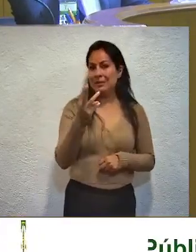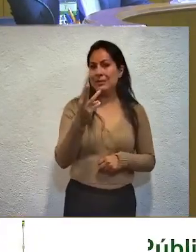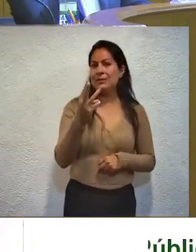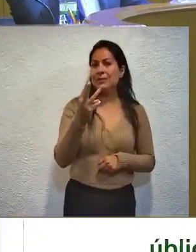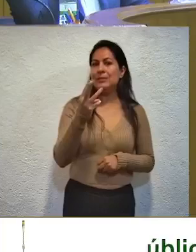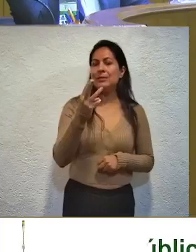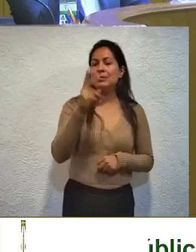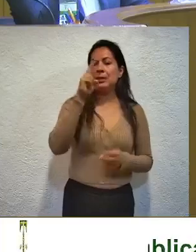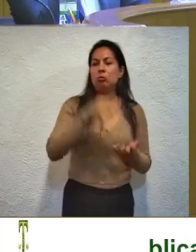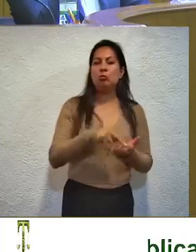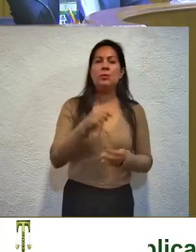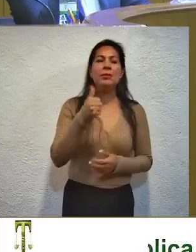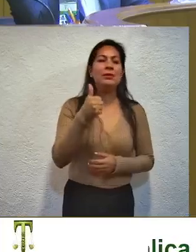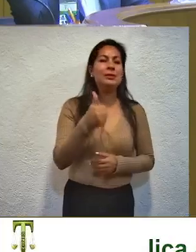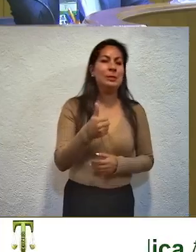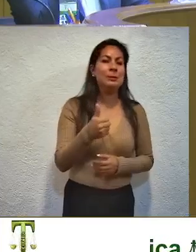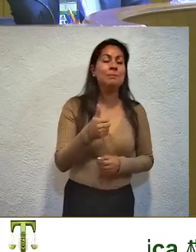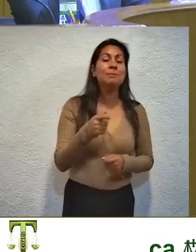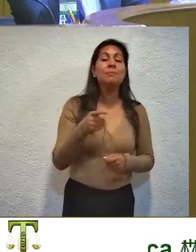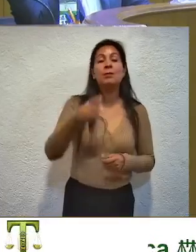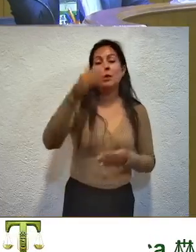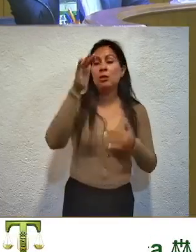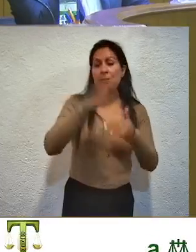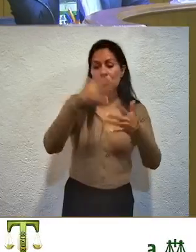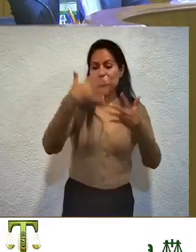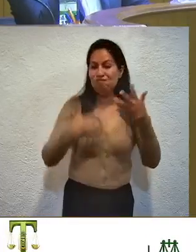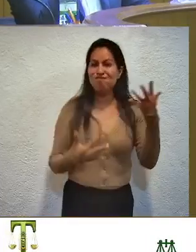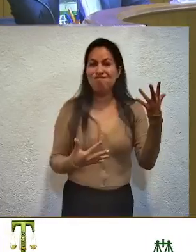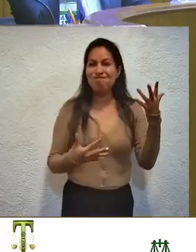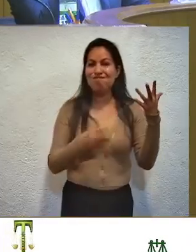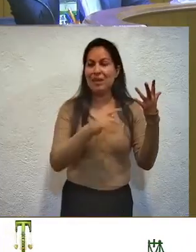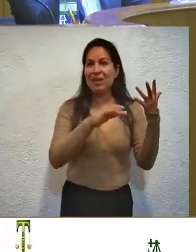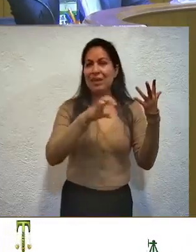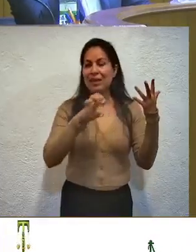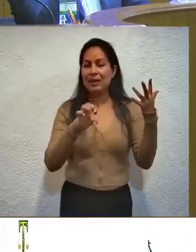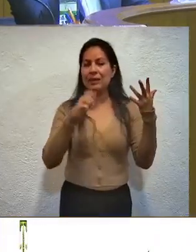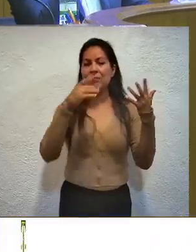TEE/GEC/003 del 2026 y su acumulado